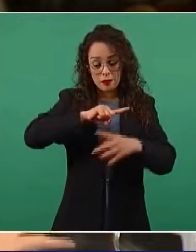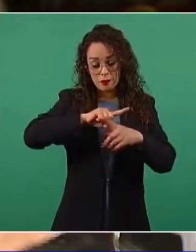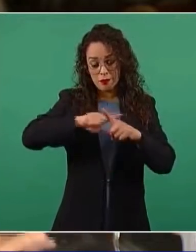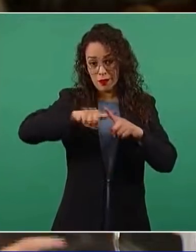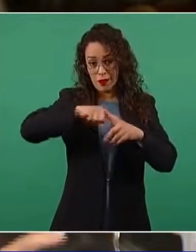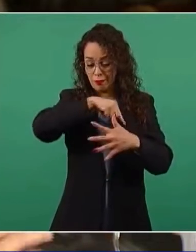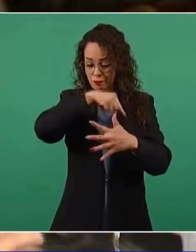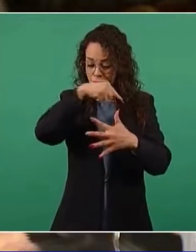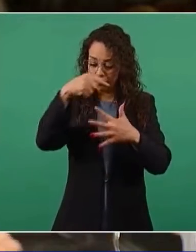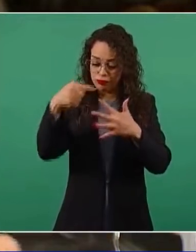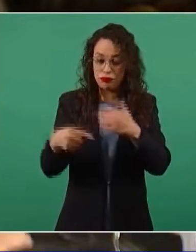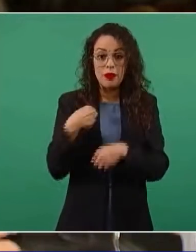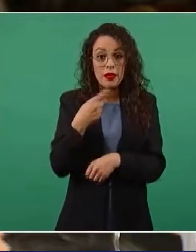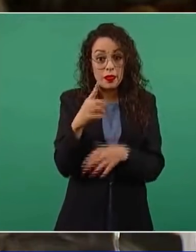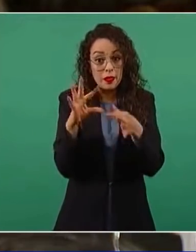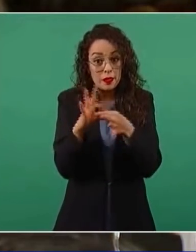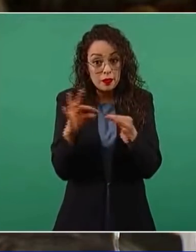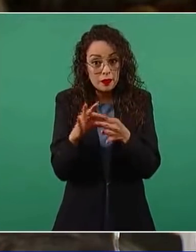que le estoy comentando,